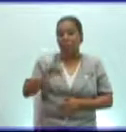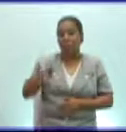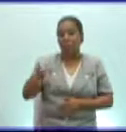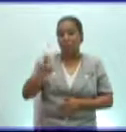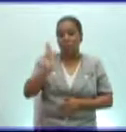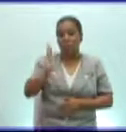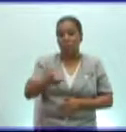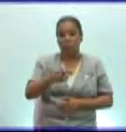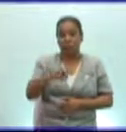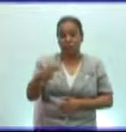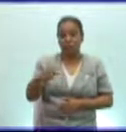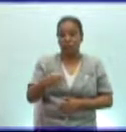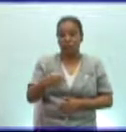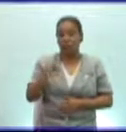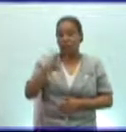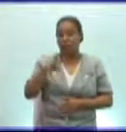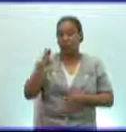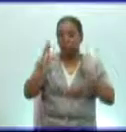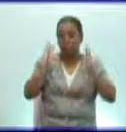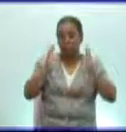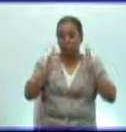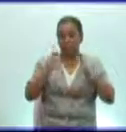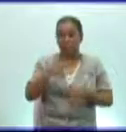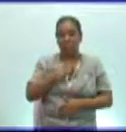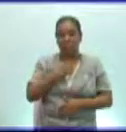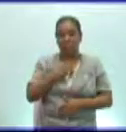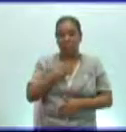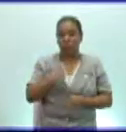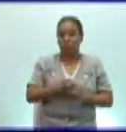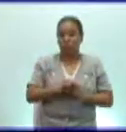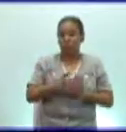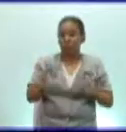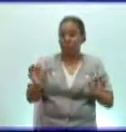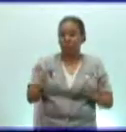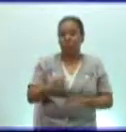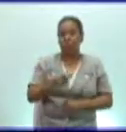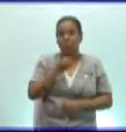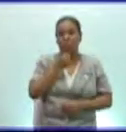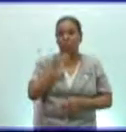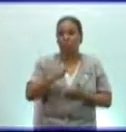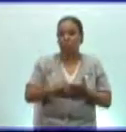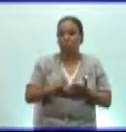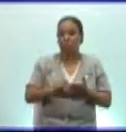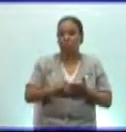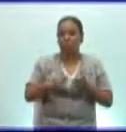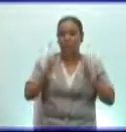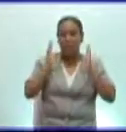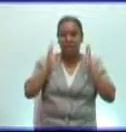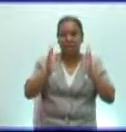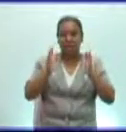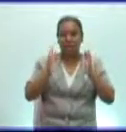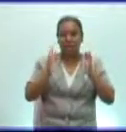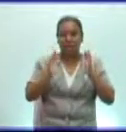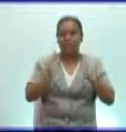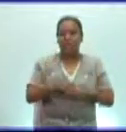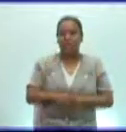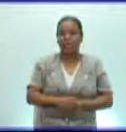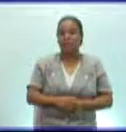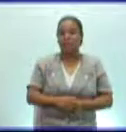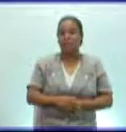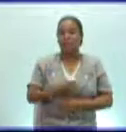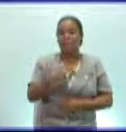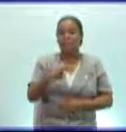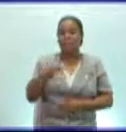para la concentración de ion hidroxilo, pues tendríamos sencillamente que también podríamos calcular la concentración, el pOH, disculpen, el